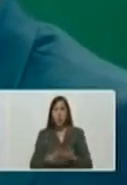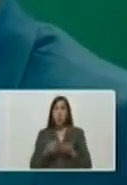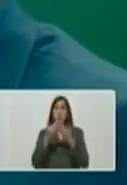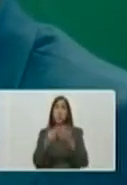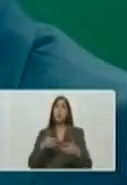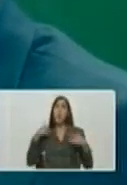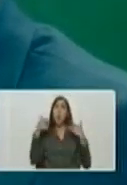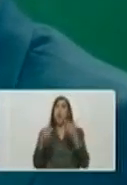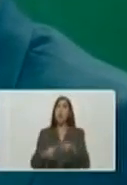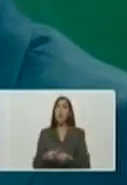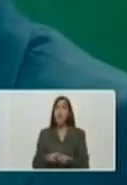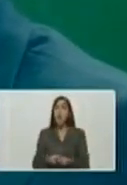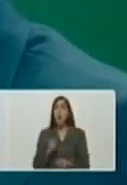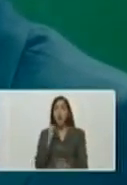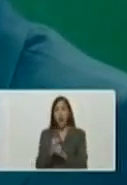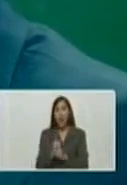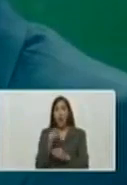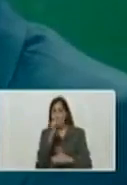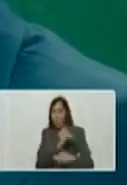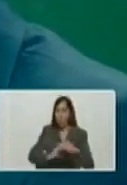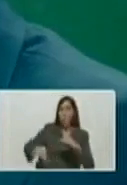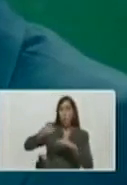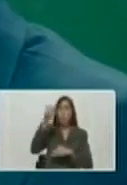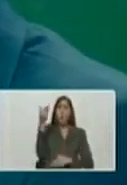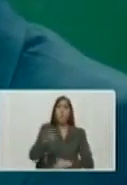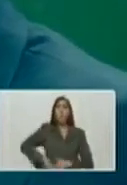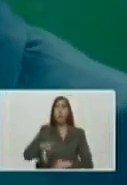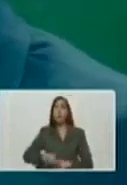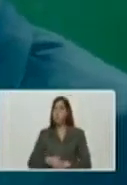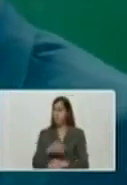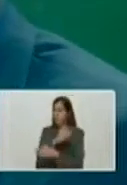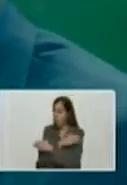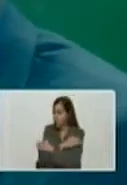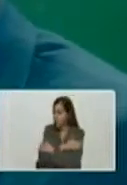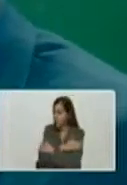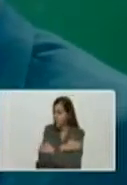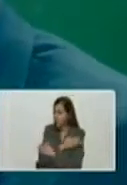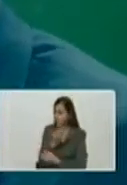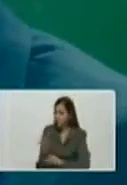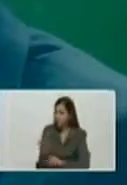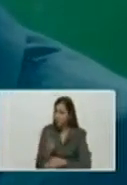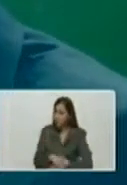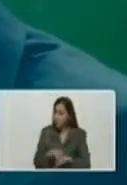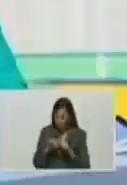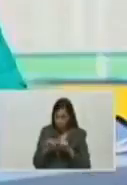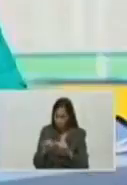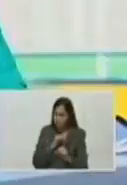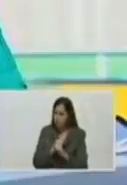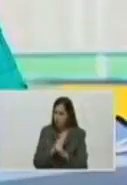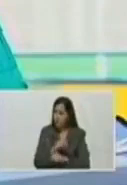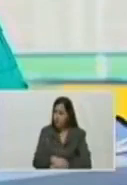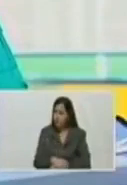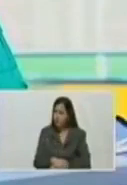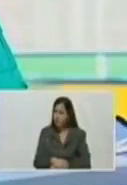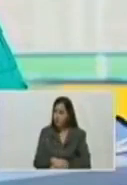actividades hípicas al más alto nivel. Te felicito, potro, y continúa.